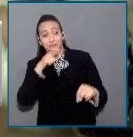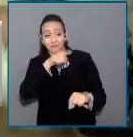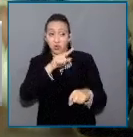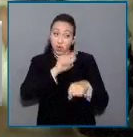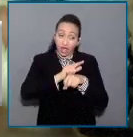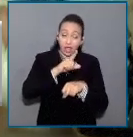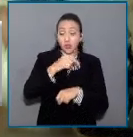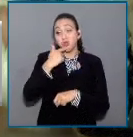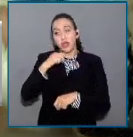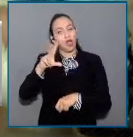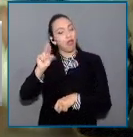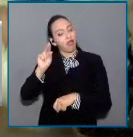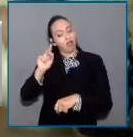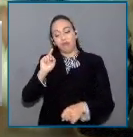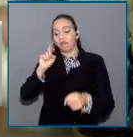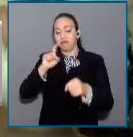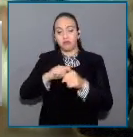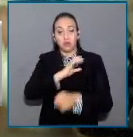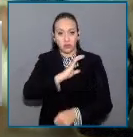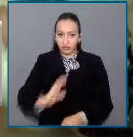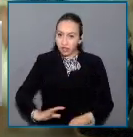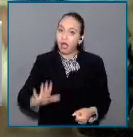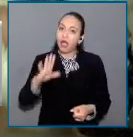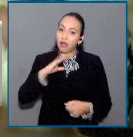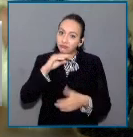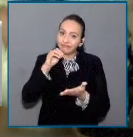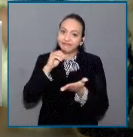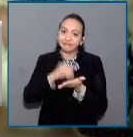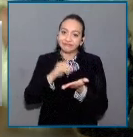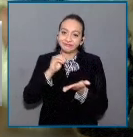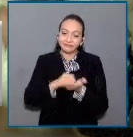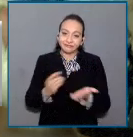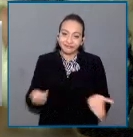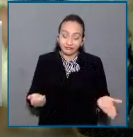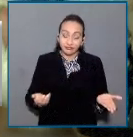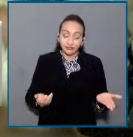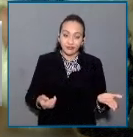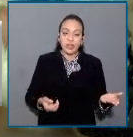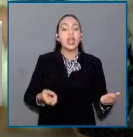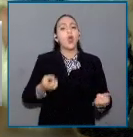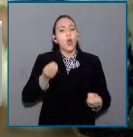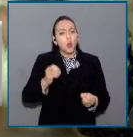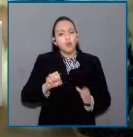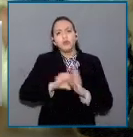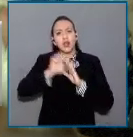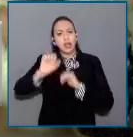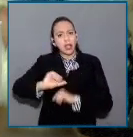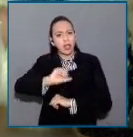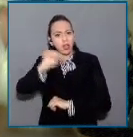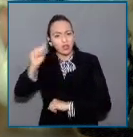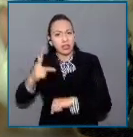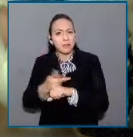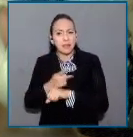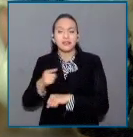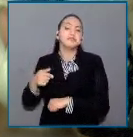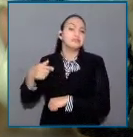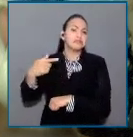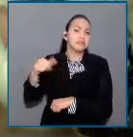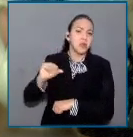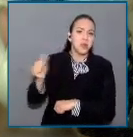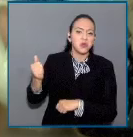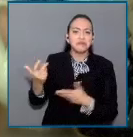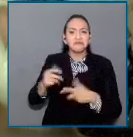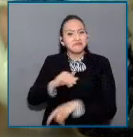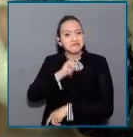mediático, pero puede haber otros casos en donde se van por la libre y no pasa nada. Y eso pues